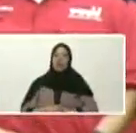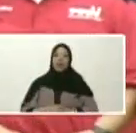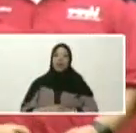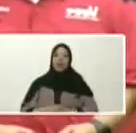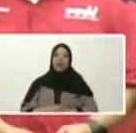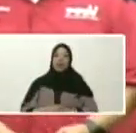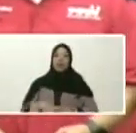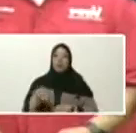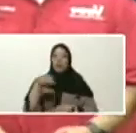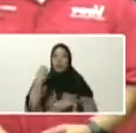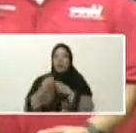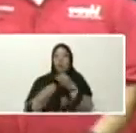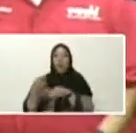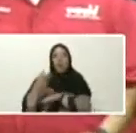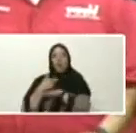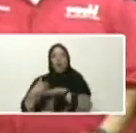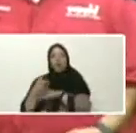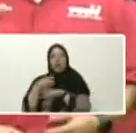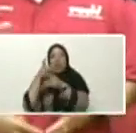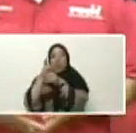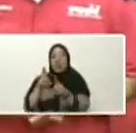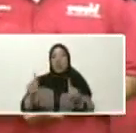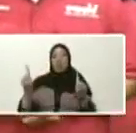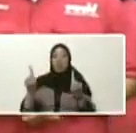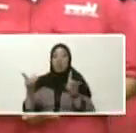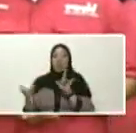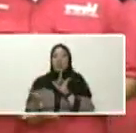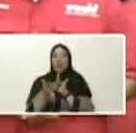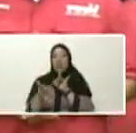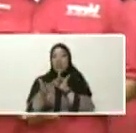El método de gobierno de la democracia directa.